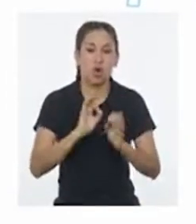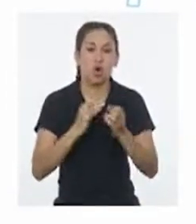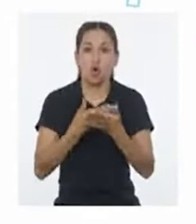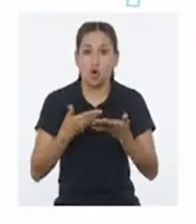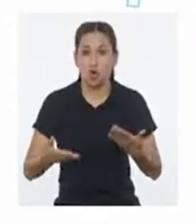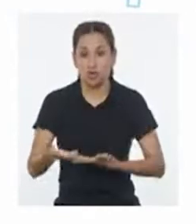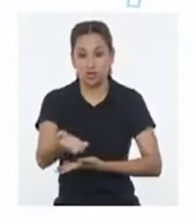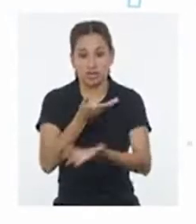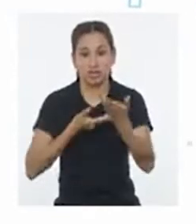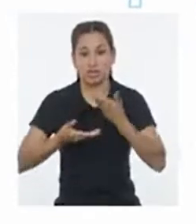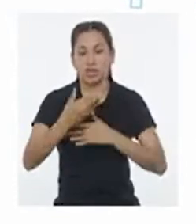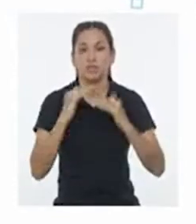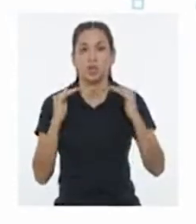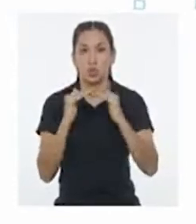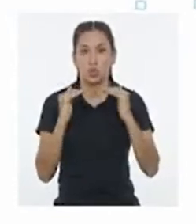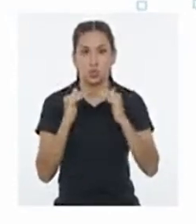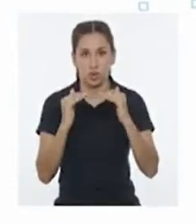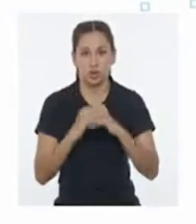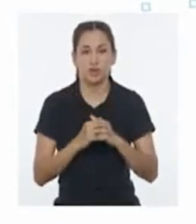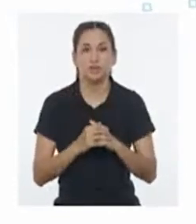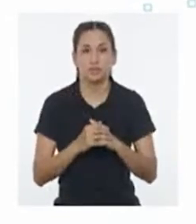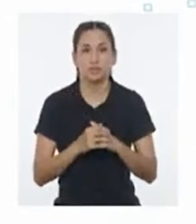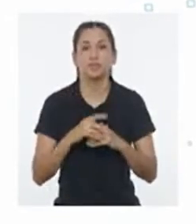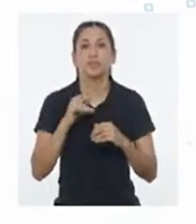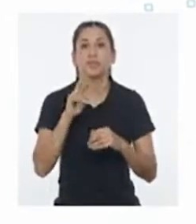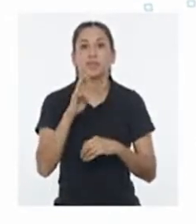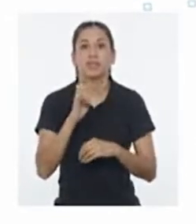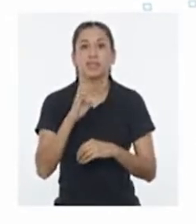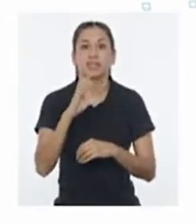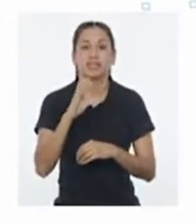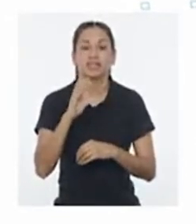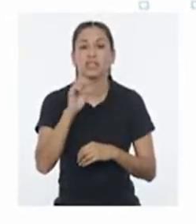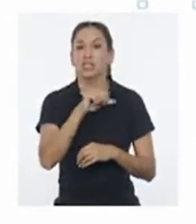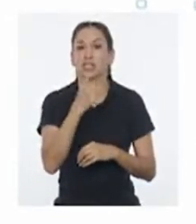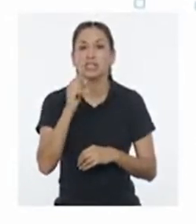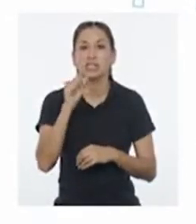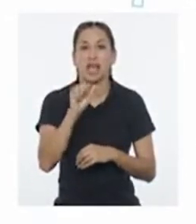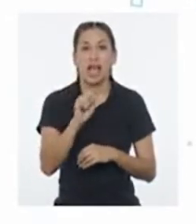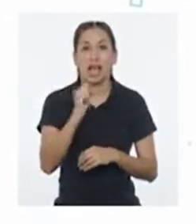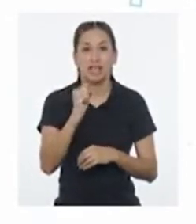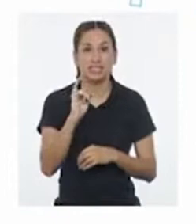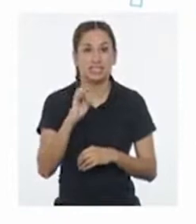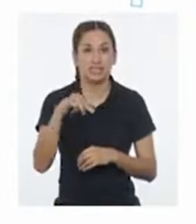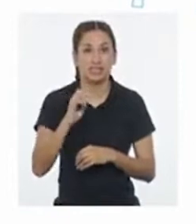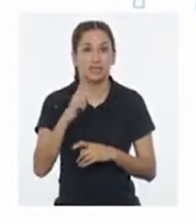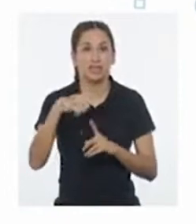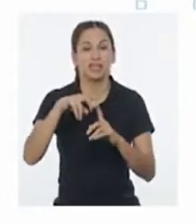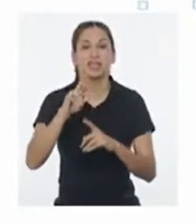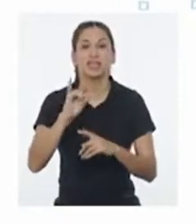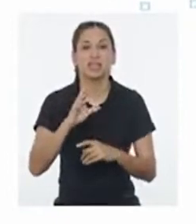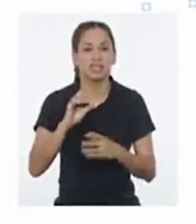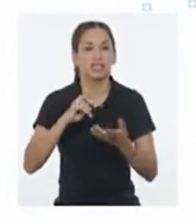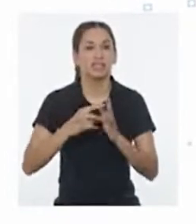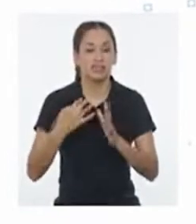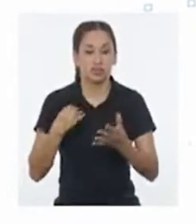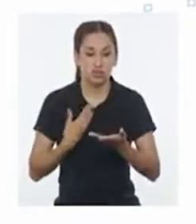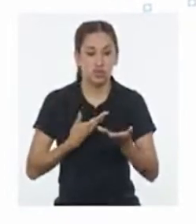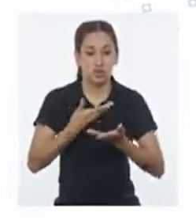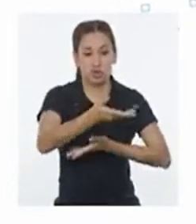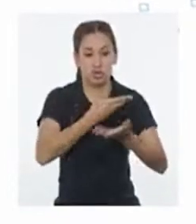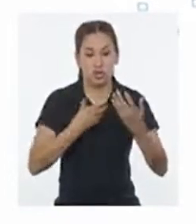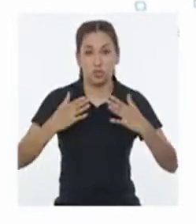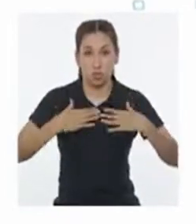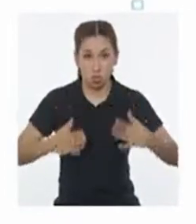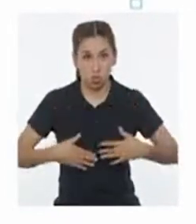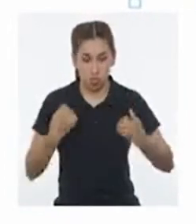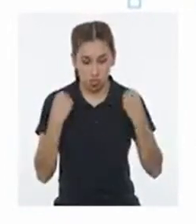bienes que intercambiaban eran similares. Reciprocidad asimétrica. En este caso, es el